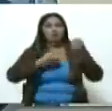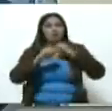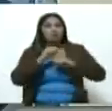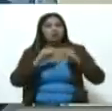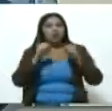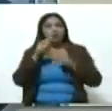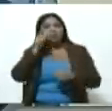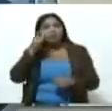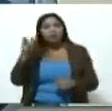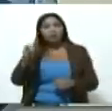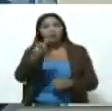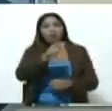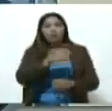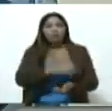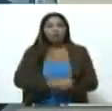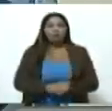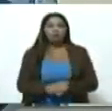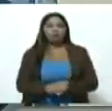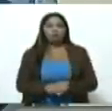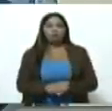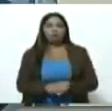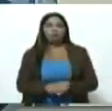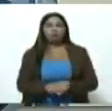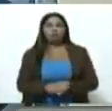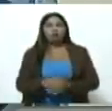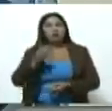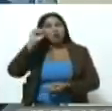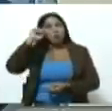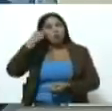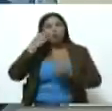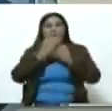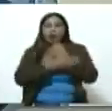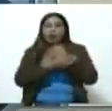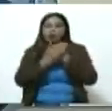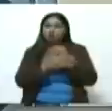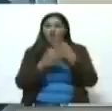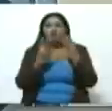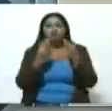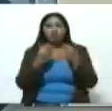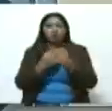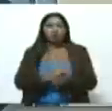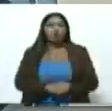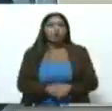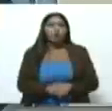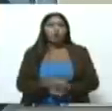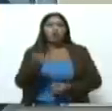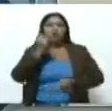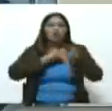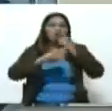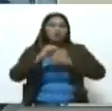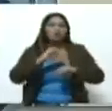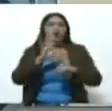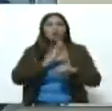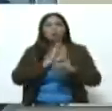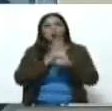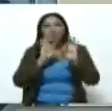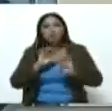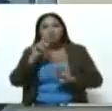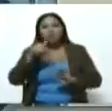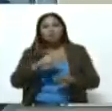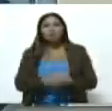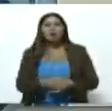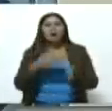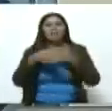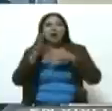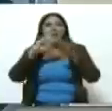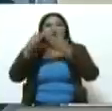del Pueblo. La recuerdo con mucho cariño, que era la Defensoría va a la